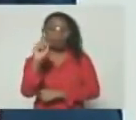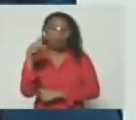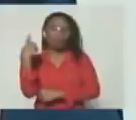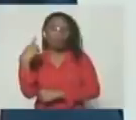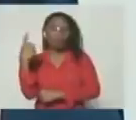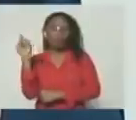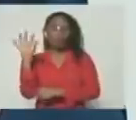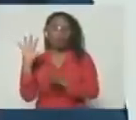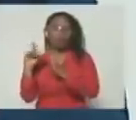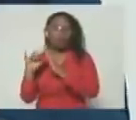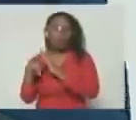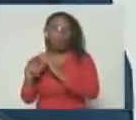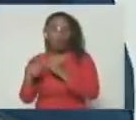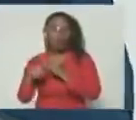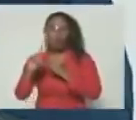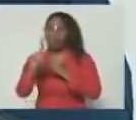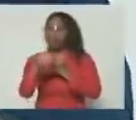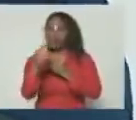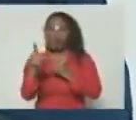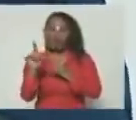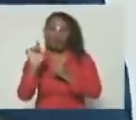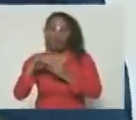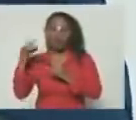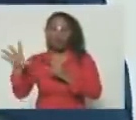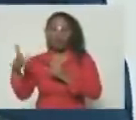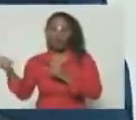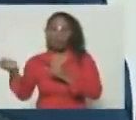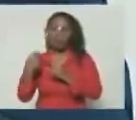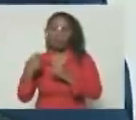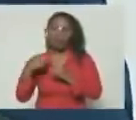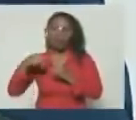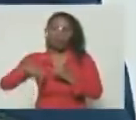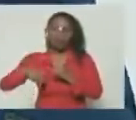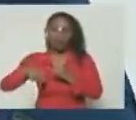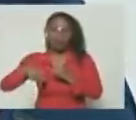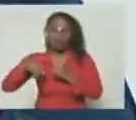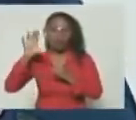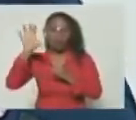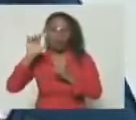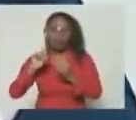se robaron, sino lo que dejó de ingresar al país.